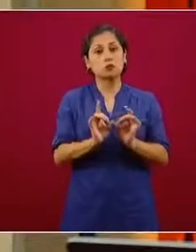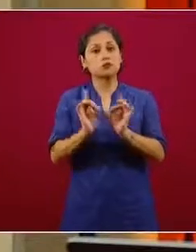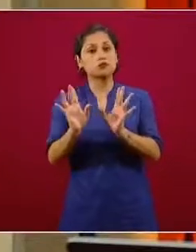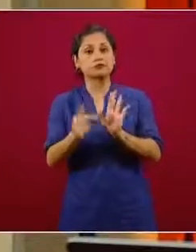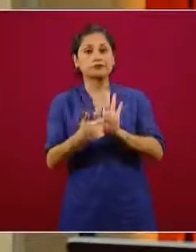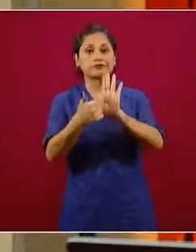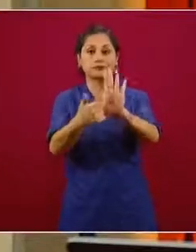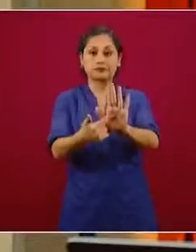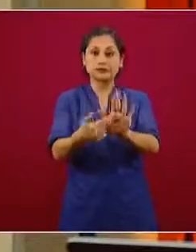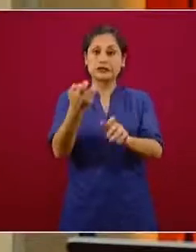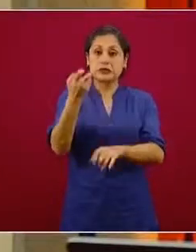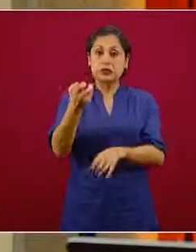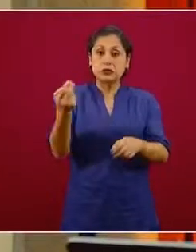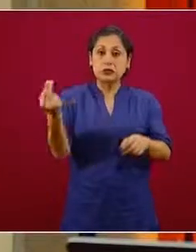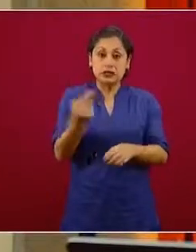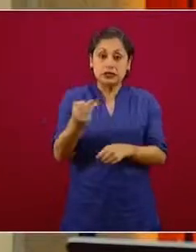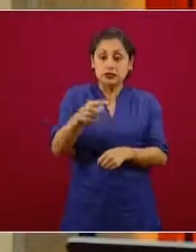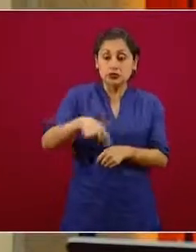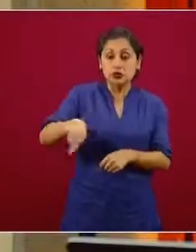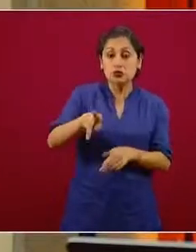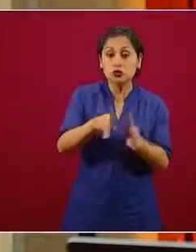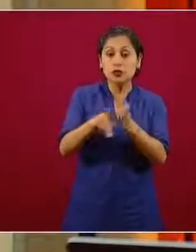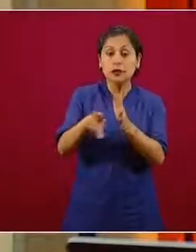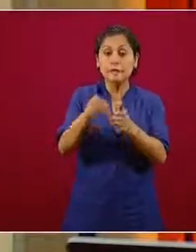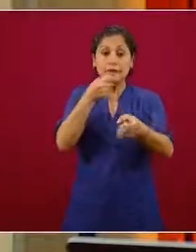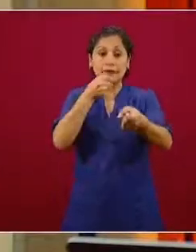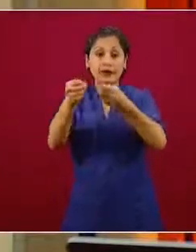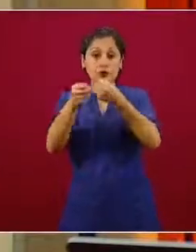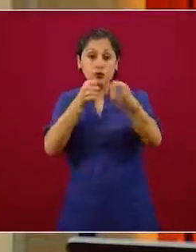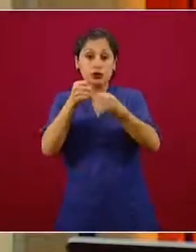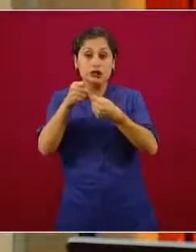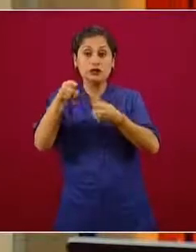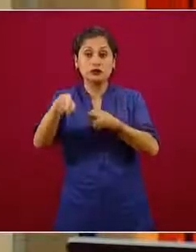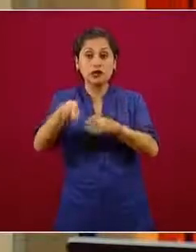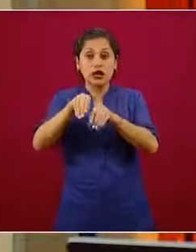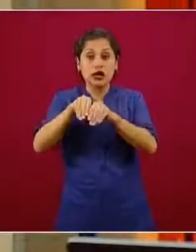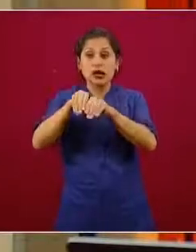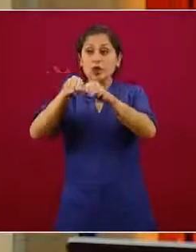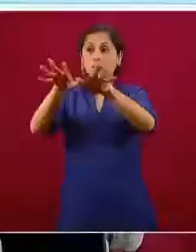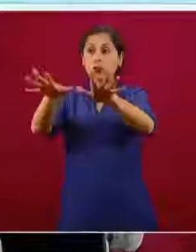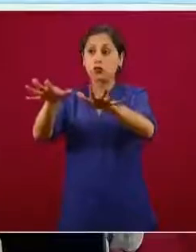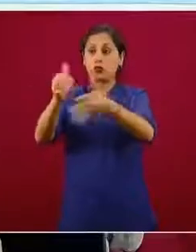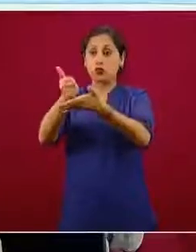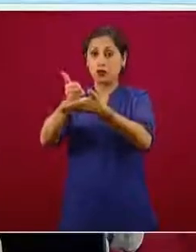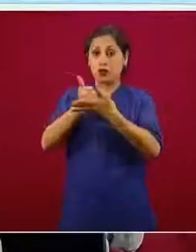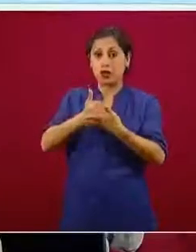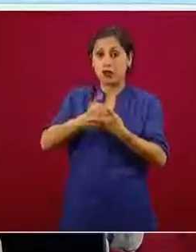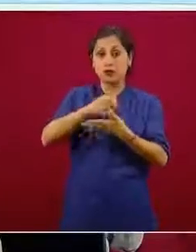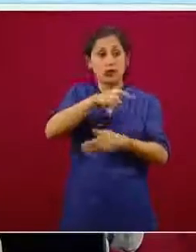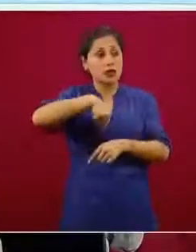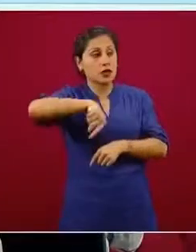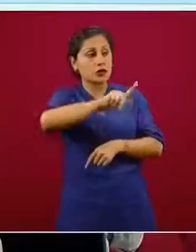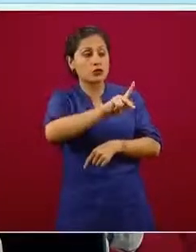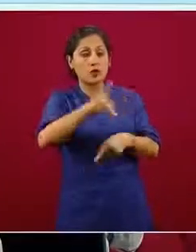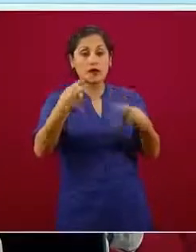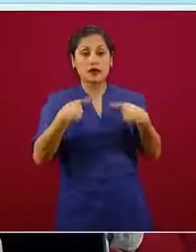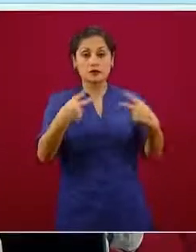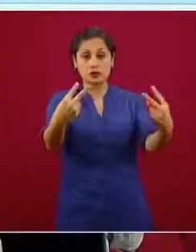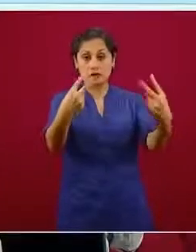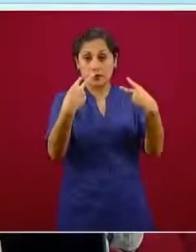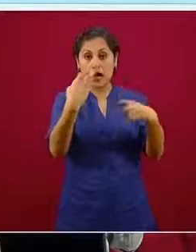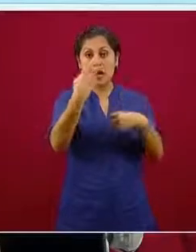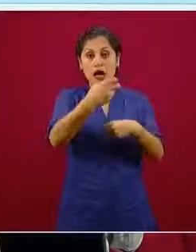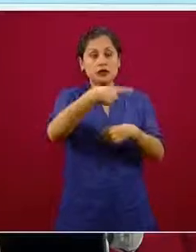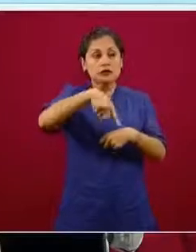imprescindible que ustedes como comunicadoras y comunicadores y toda la audiencia sepa exactamente lo que ocurre. Esto lo digo en